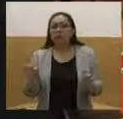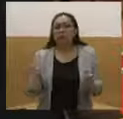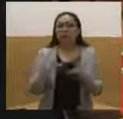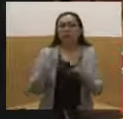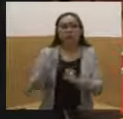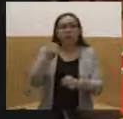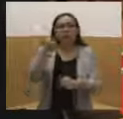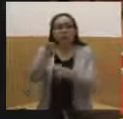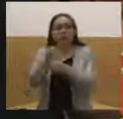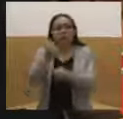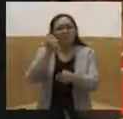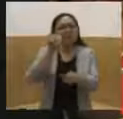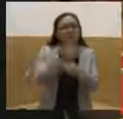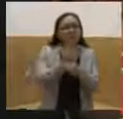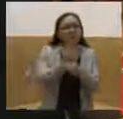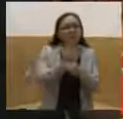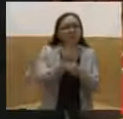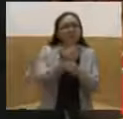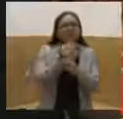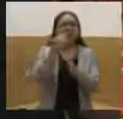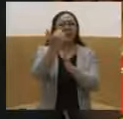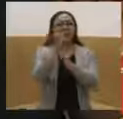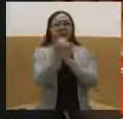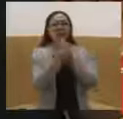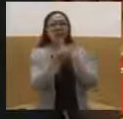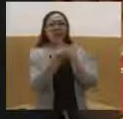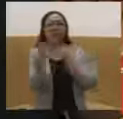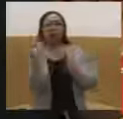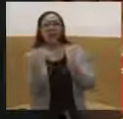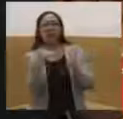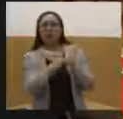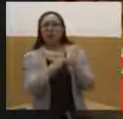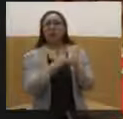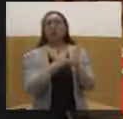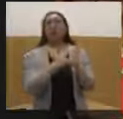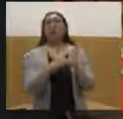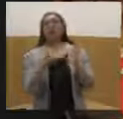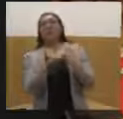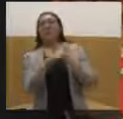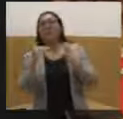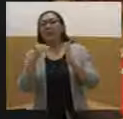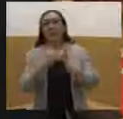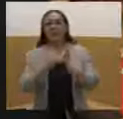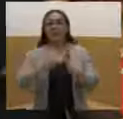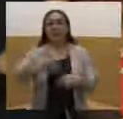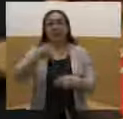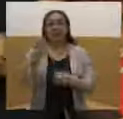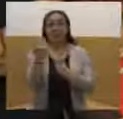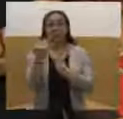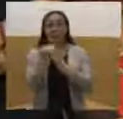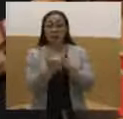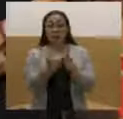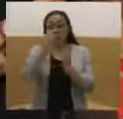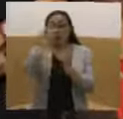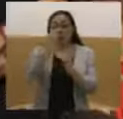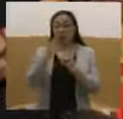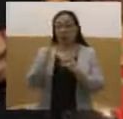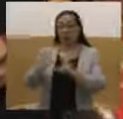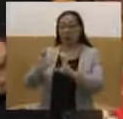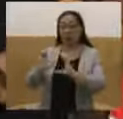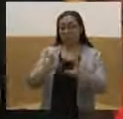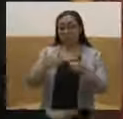de más de 2,000 millones de pesos del presupuesto de egresos y la eliminación de tajo de los siguientes